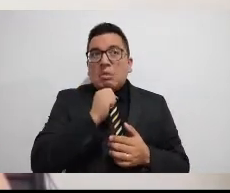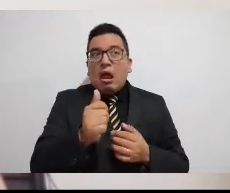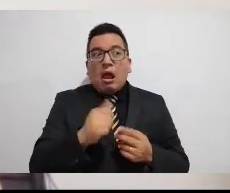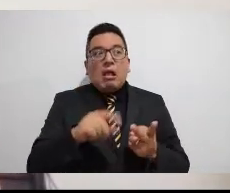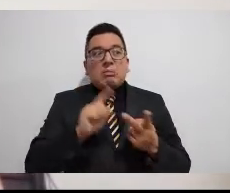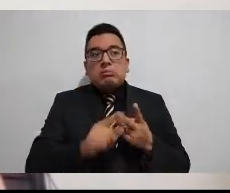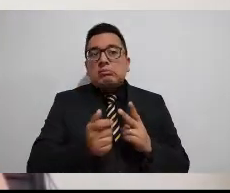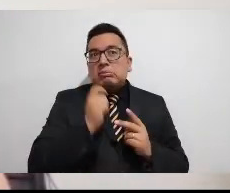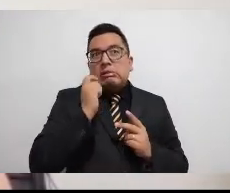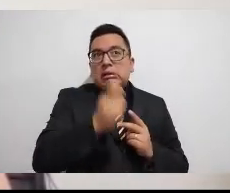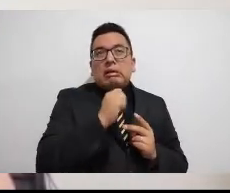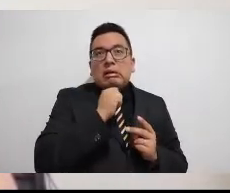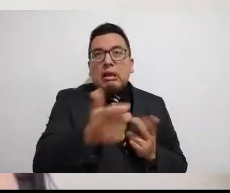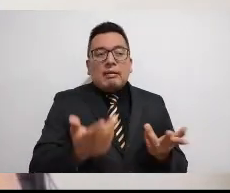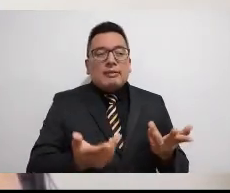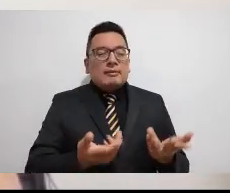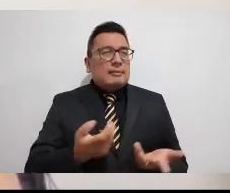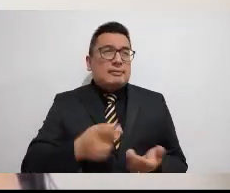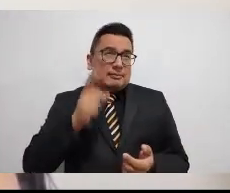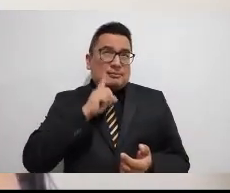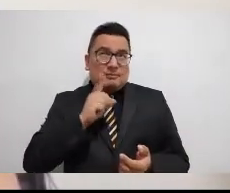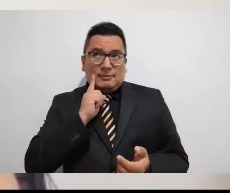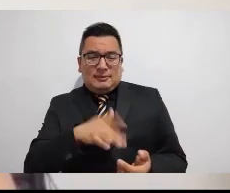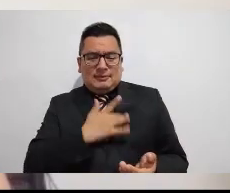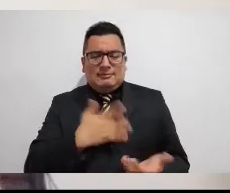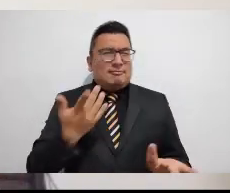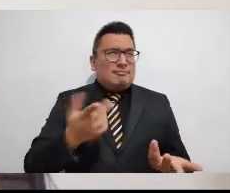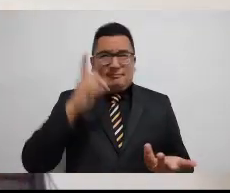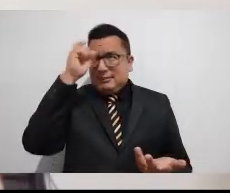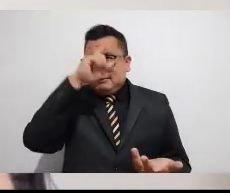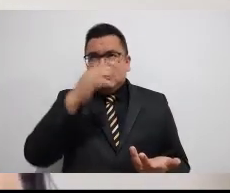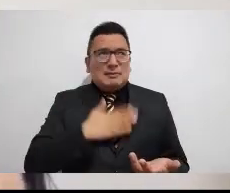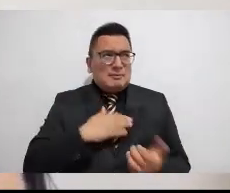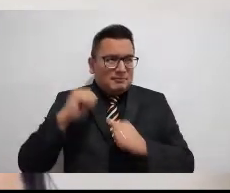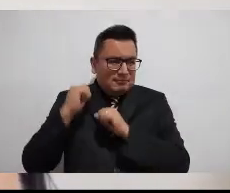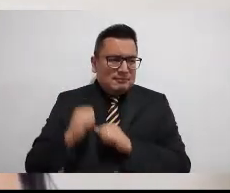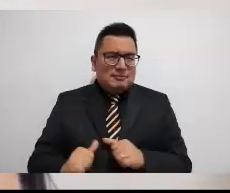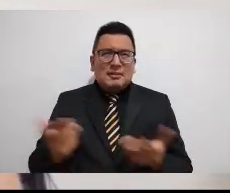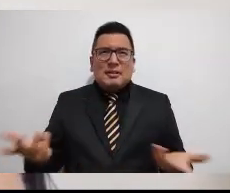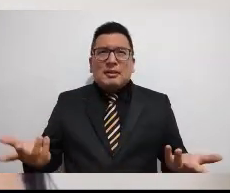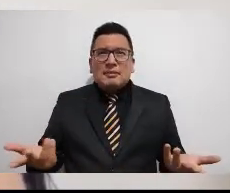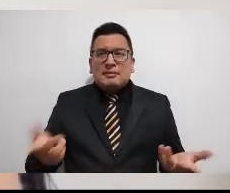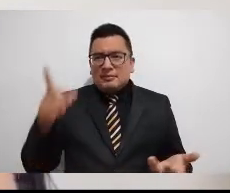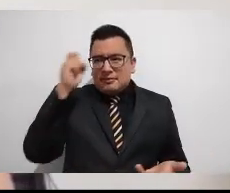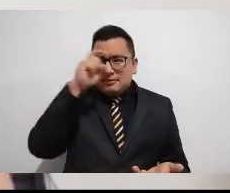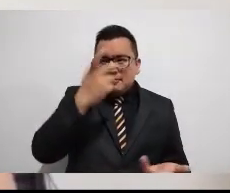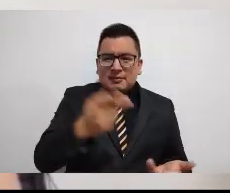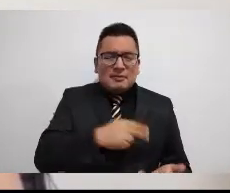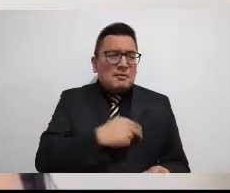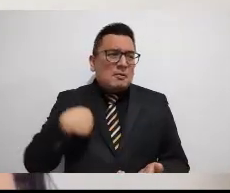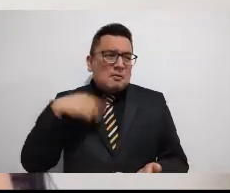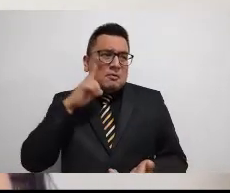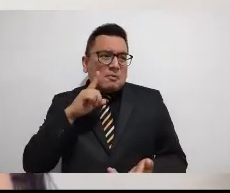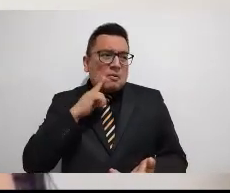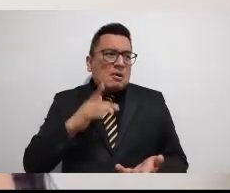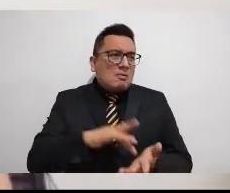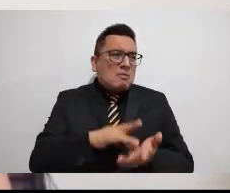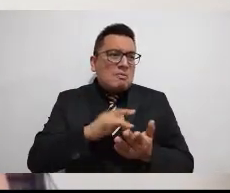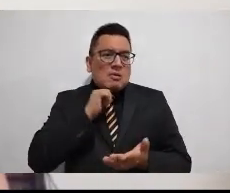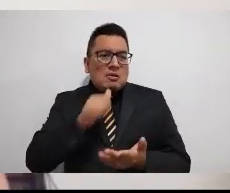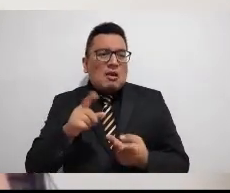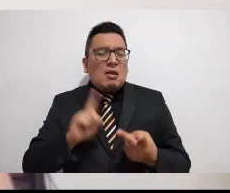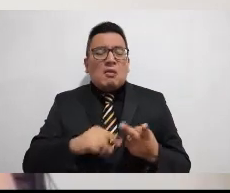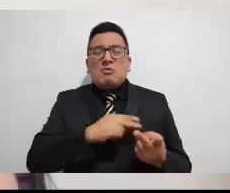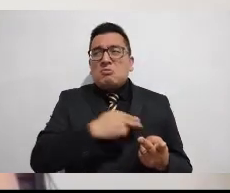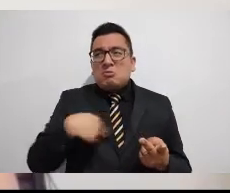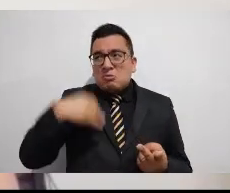este momento están diciendo, no, tenemos triple carga cuando somos mujeres indígenas, ¿no? O sea, sufrimos discriminación porque somos mujeres, porque somos